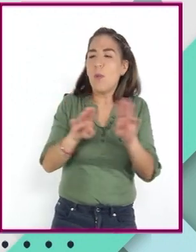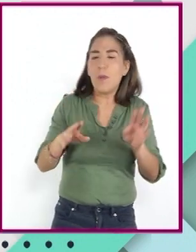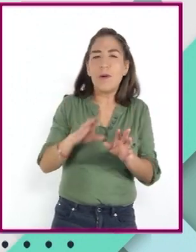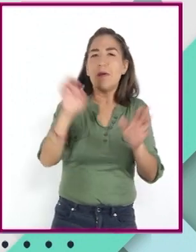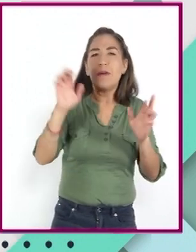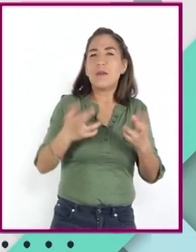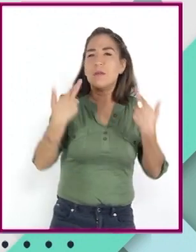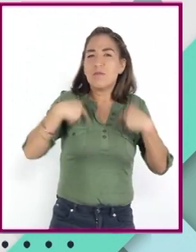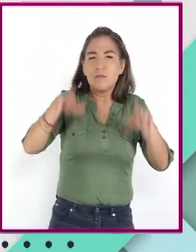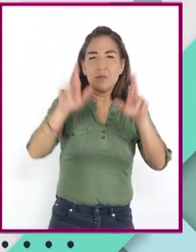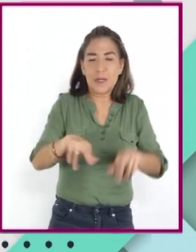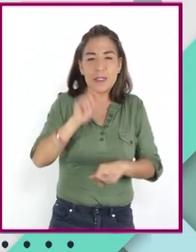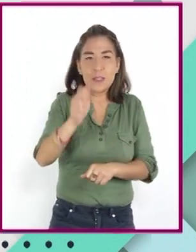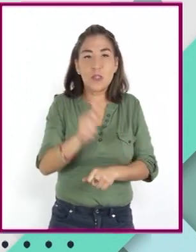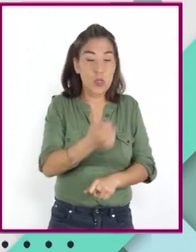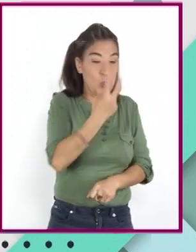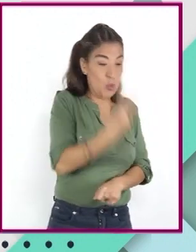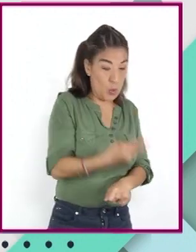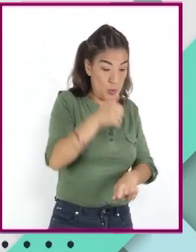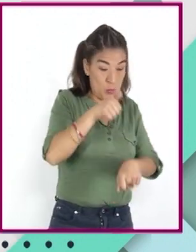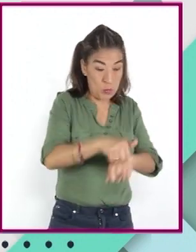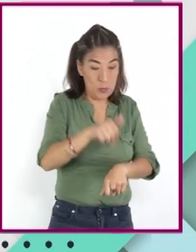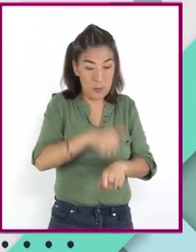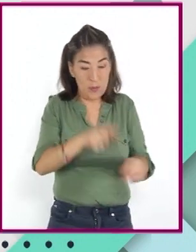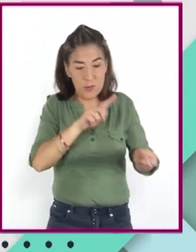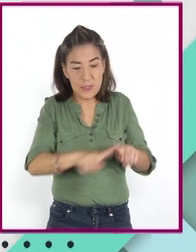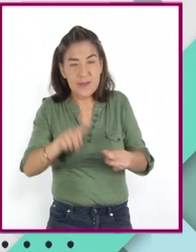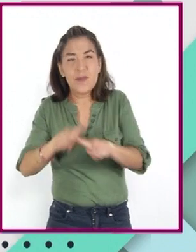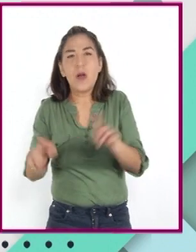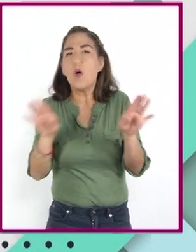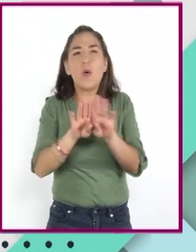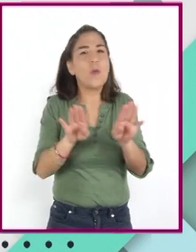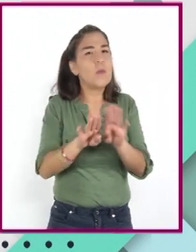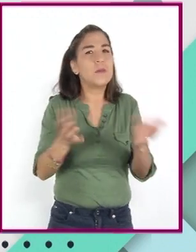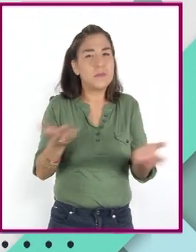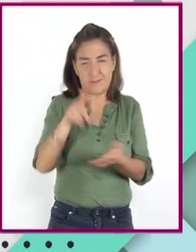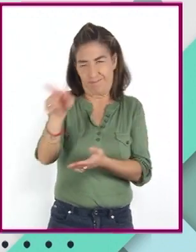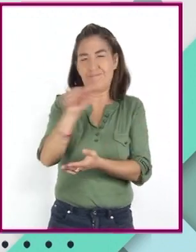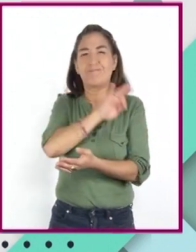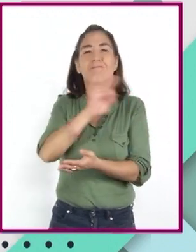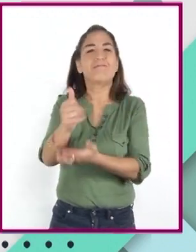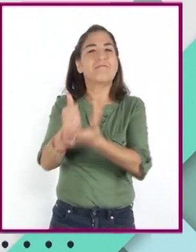el producto de dos números diferentes? ¿Nos ayudas?